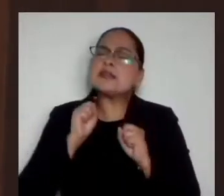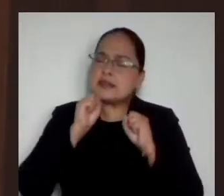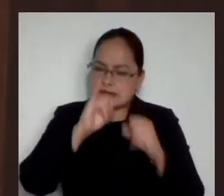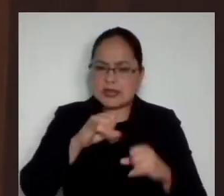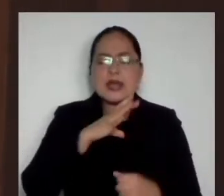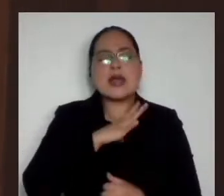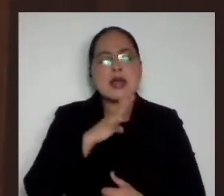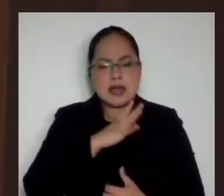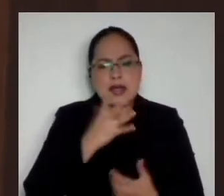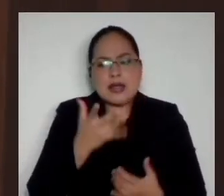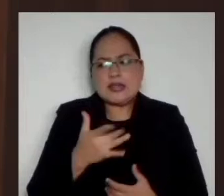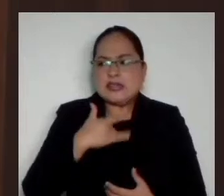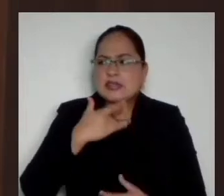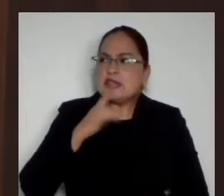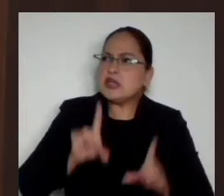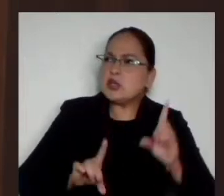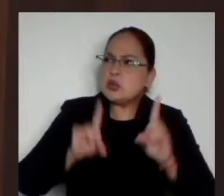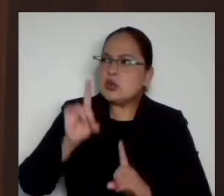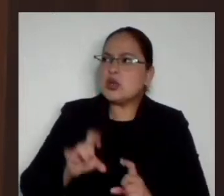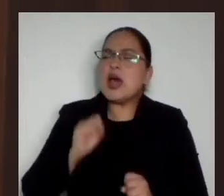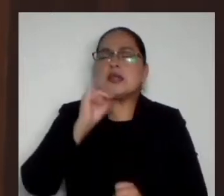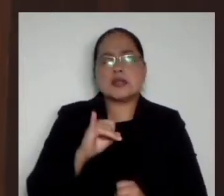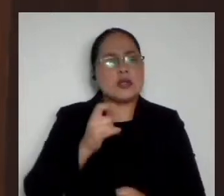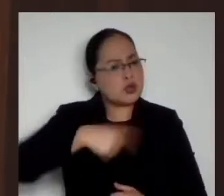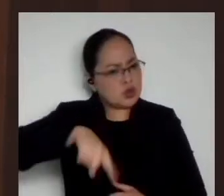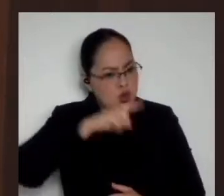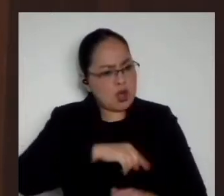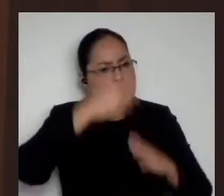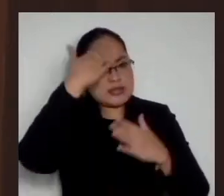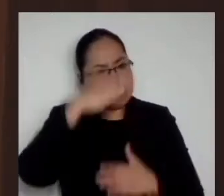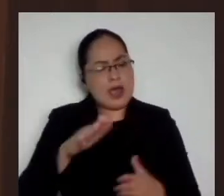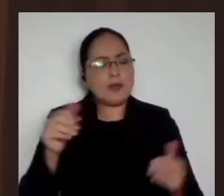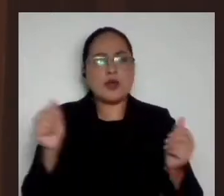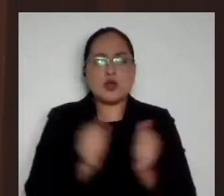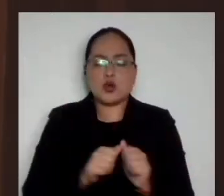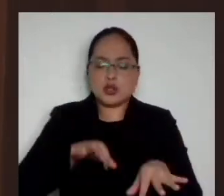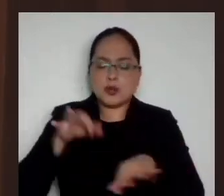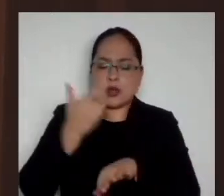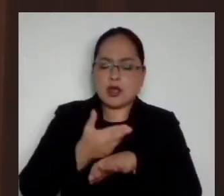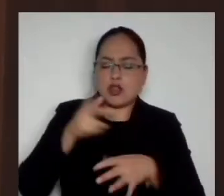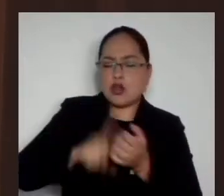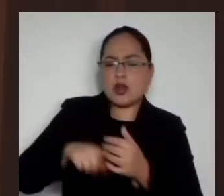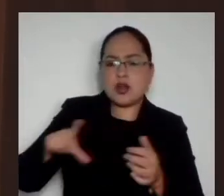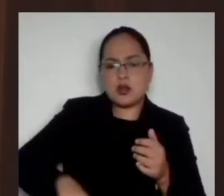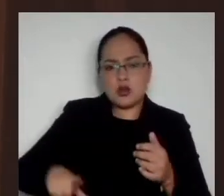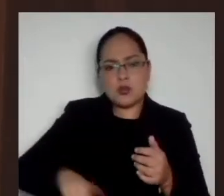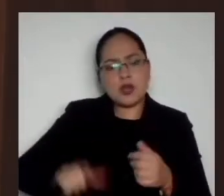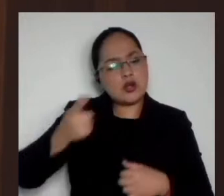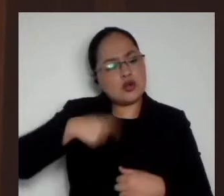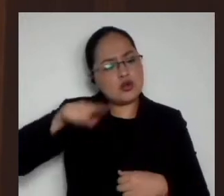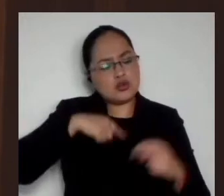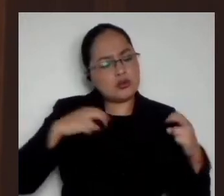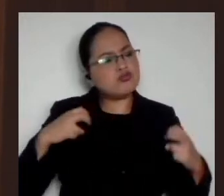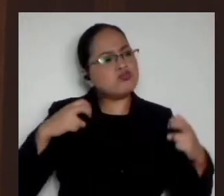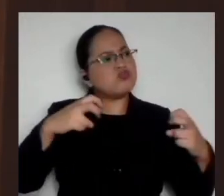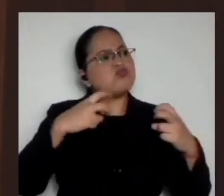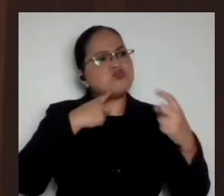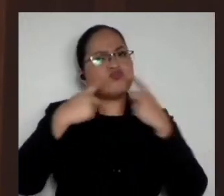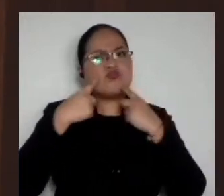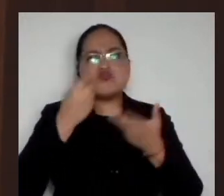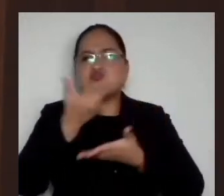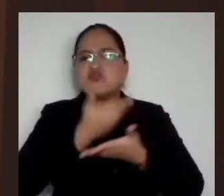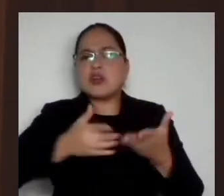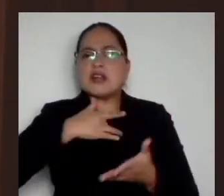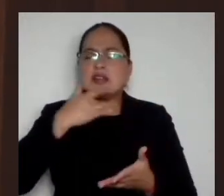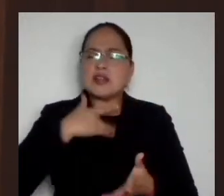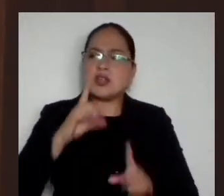compañeros. Y lo hemos dicho en la mesa con los funcionarios públicos, que tenemos nuestras reservas para qué